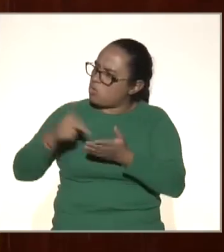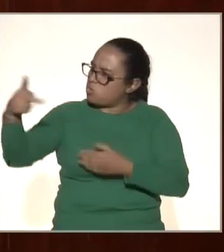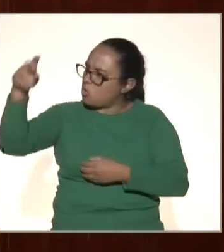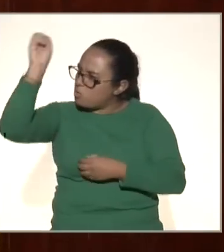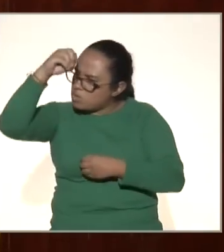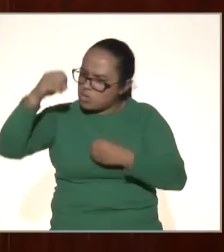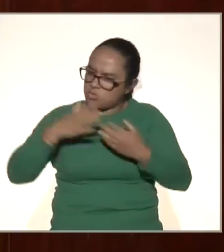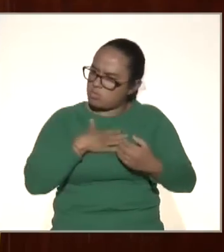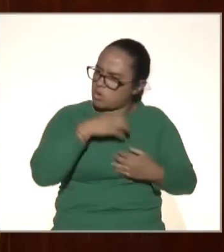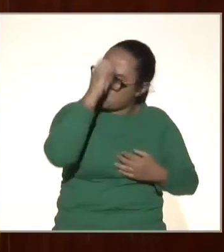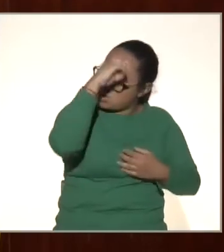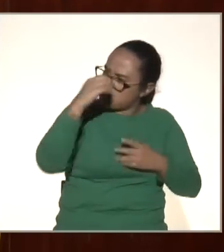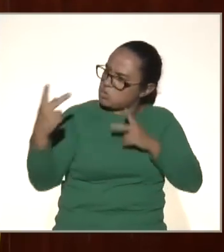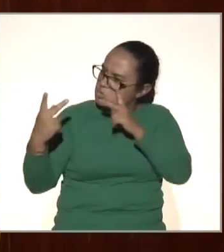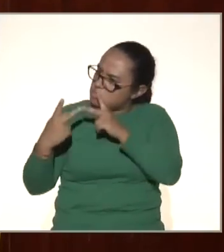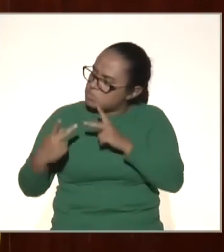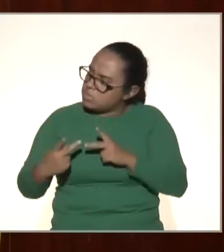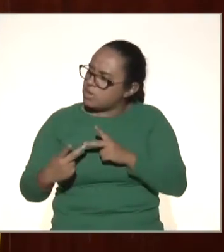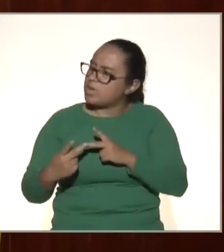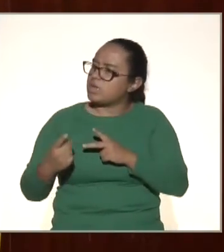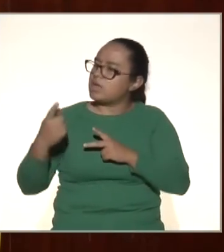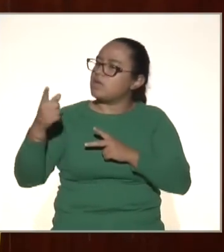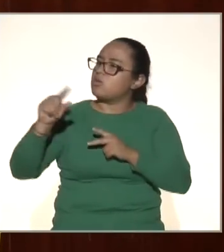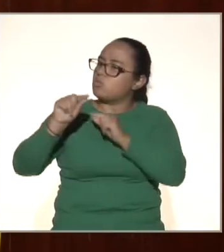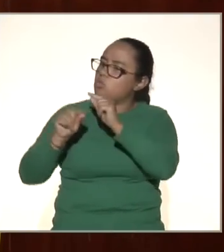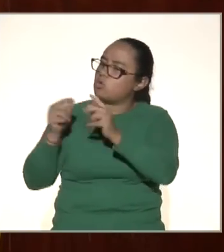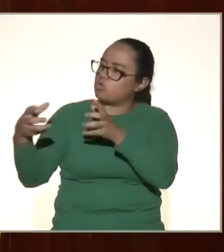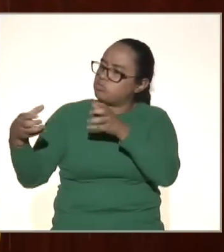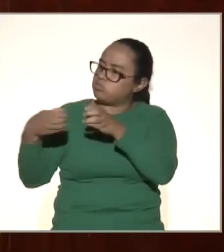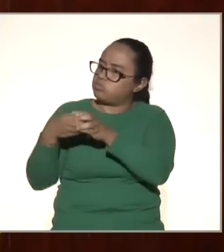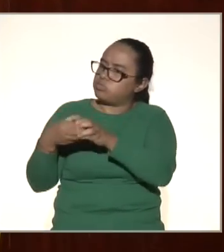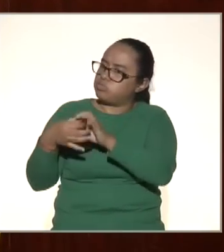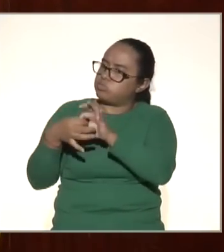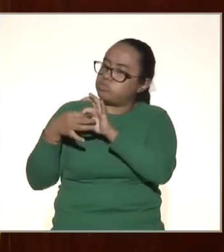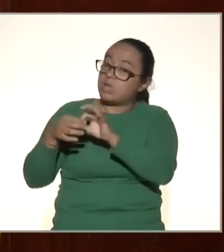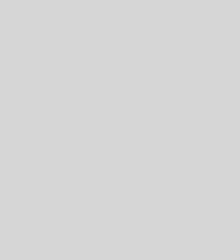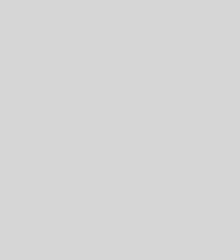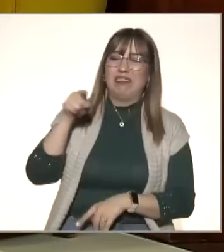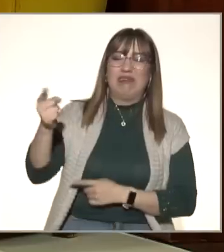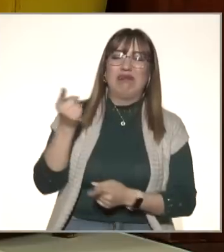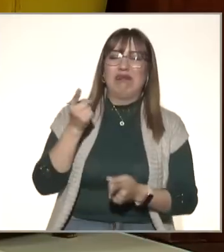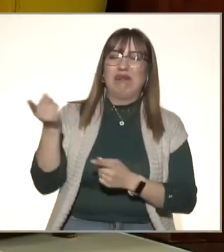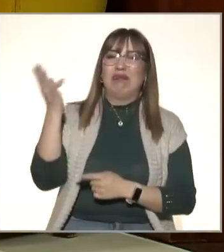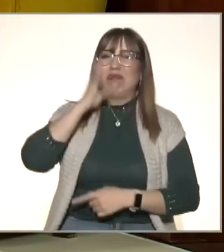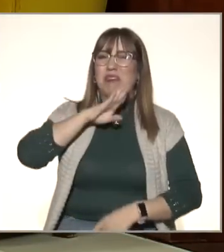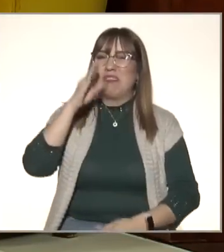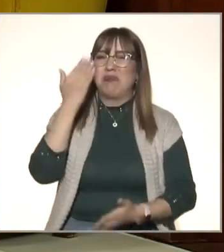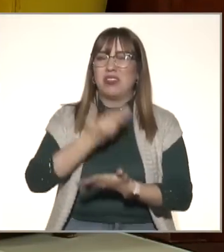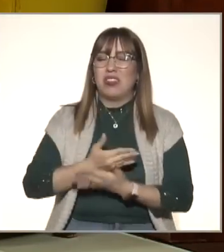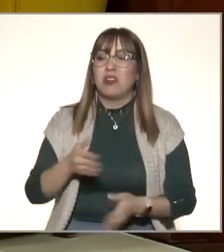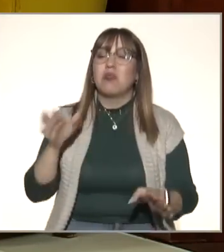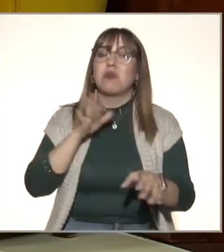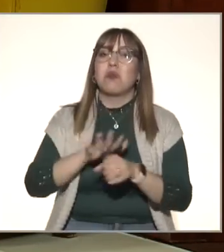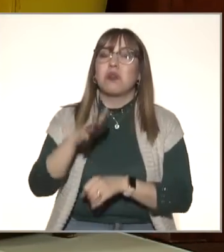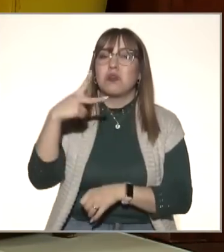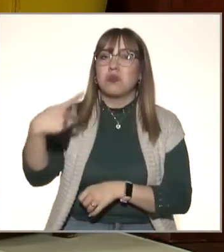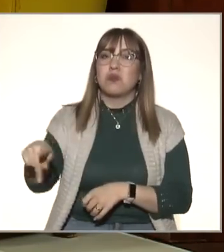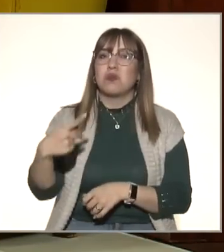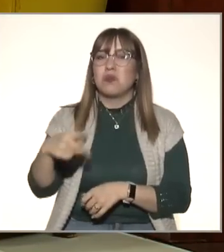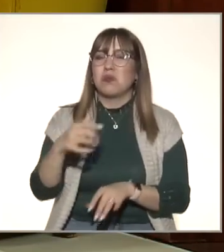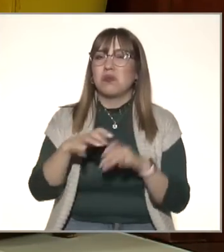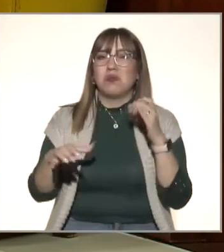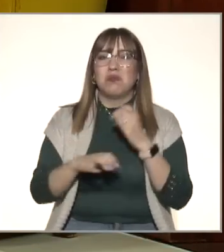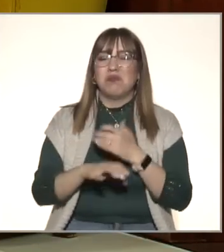lo que es importante para nosotros y se va formando esa tribu que no necesariamente es familiar, ¿no? Estos sentimientos que son aflictivos,